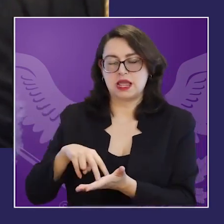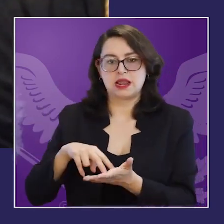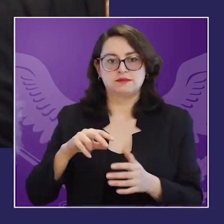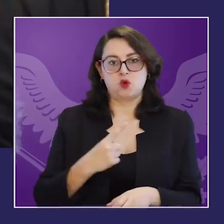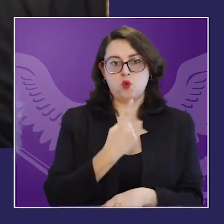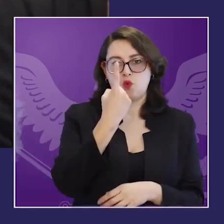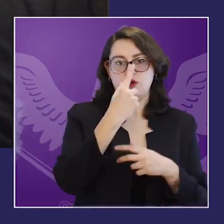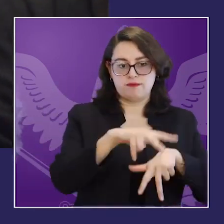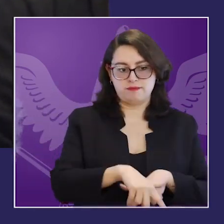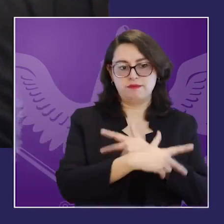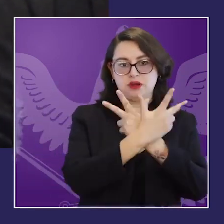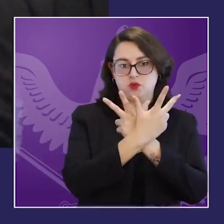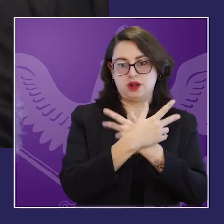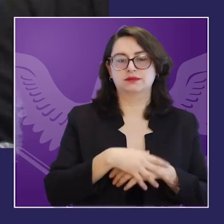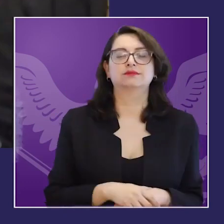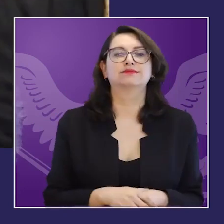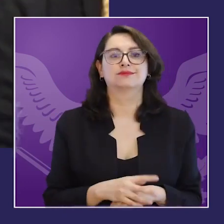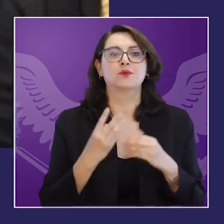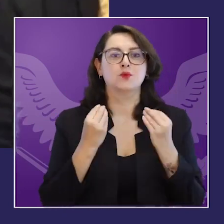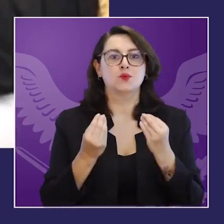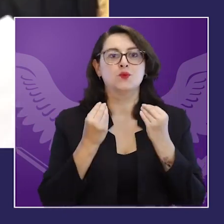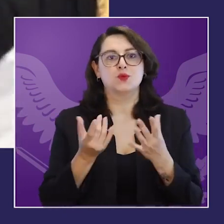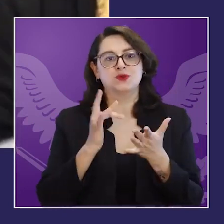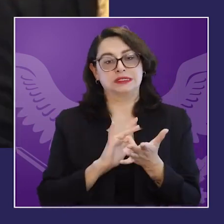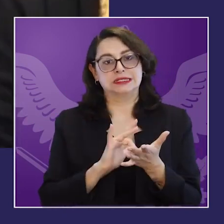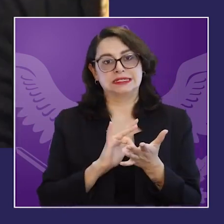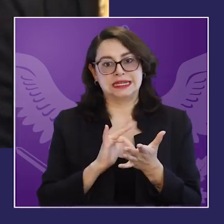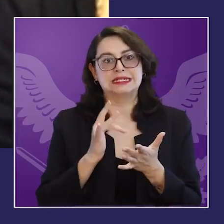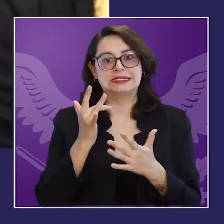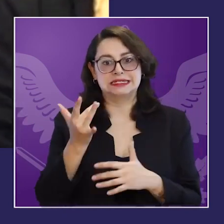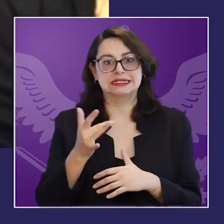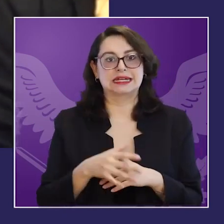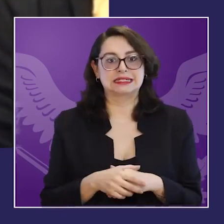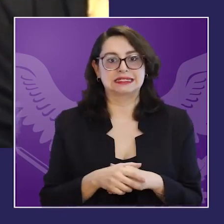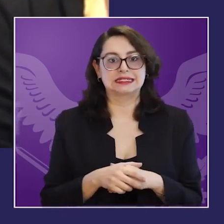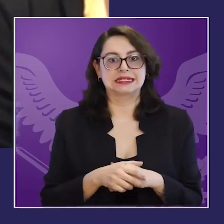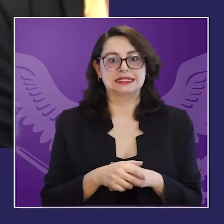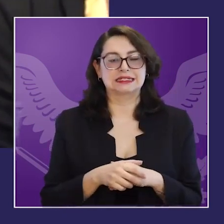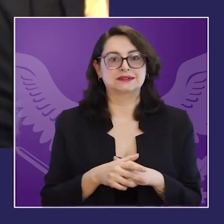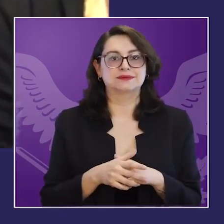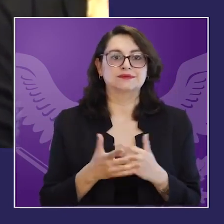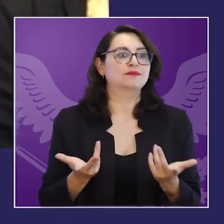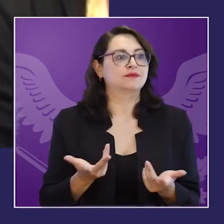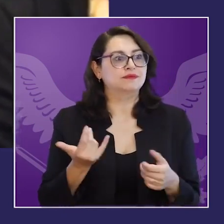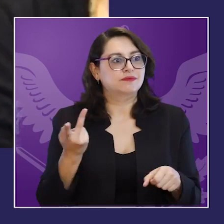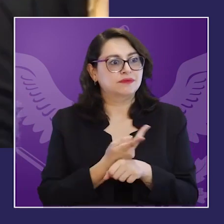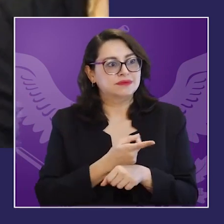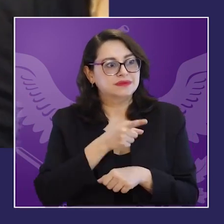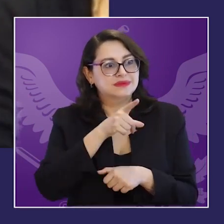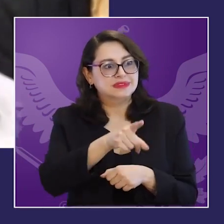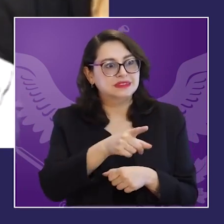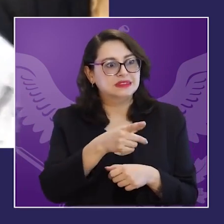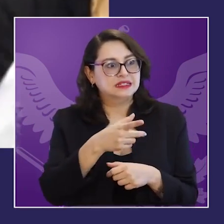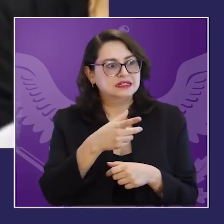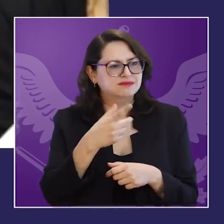rápido. Le agradecemos que la persona que está a punto de romper su celular, su computadora